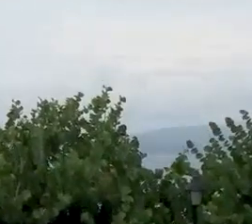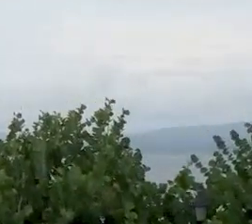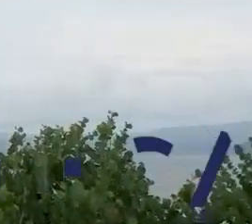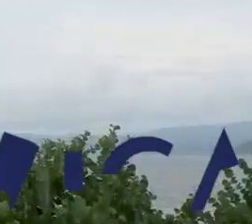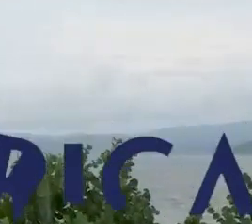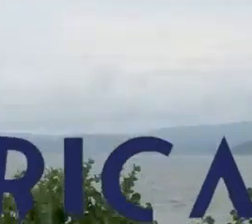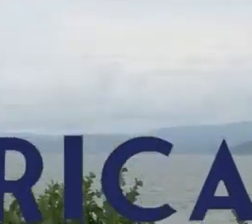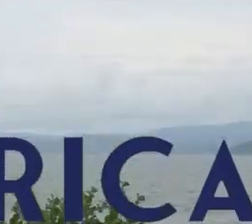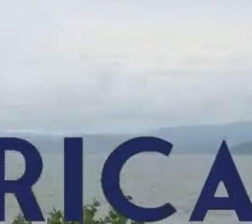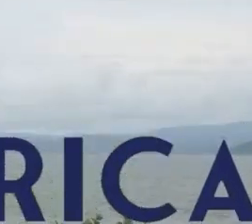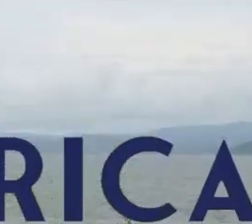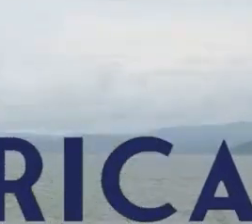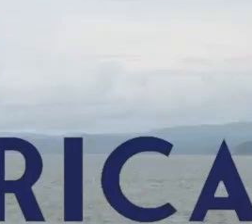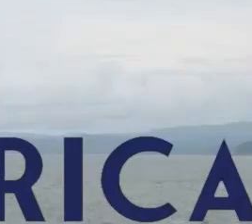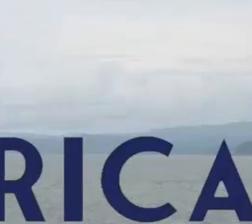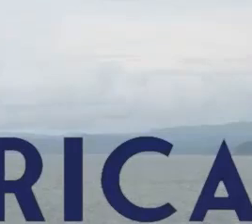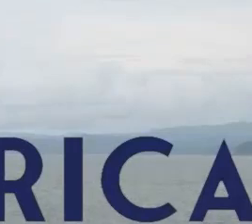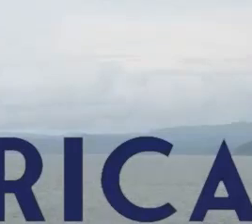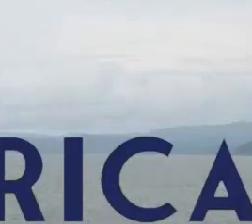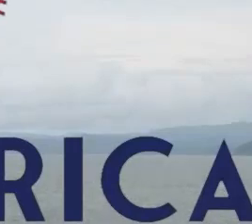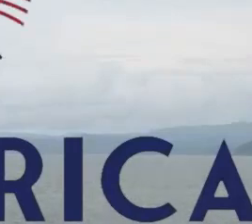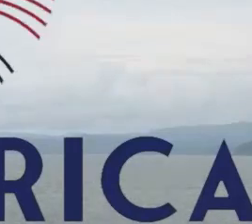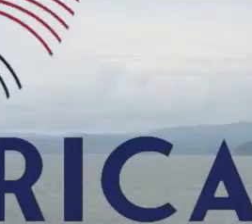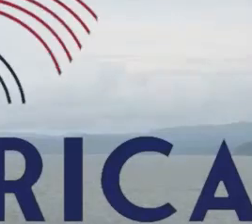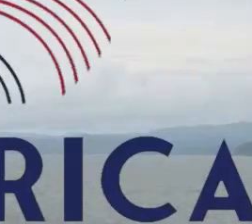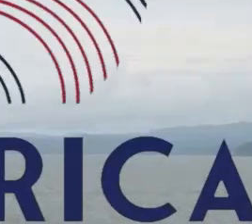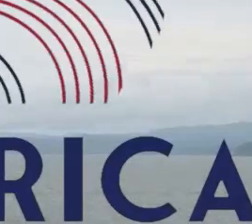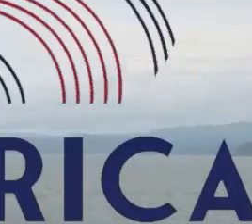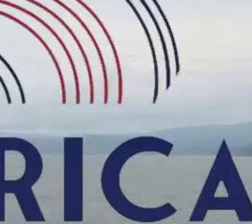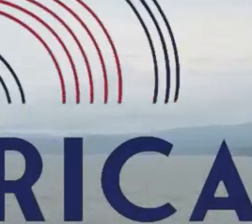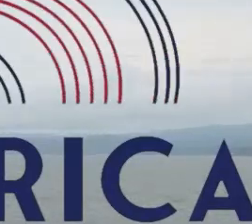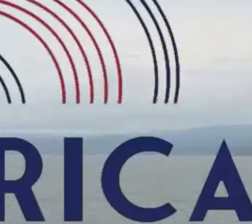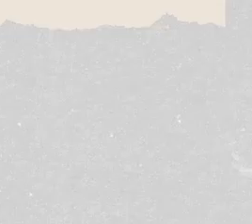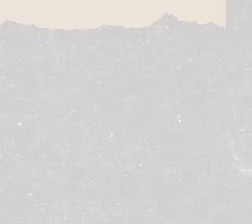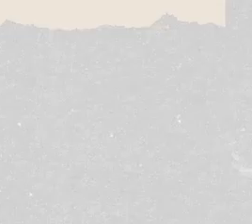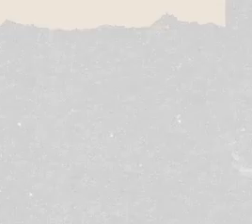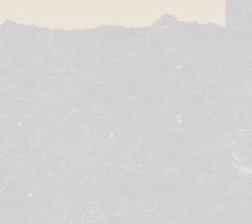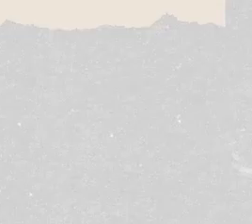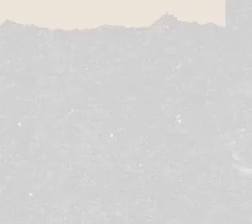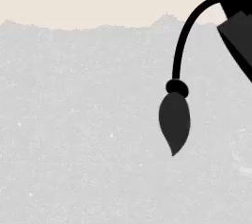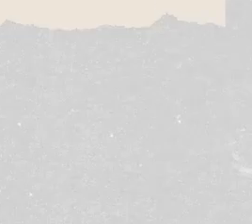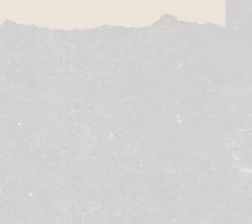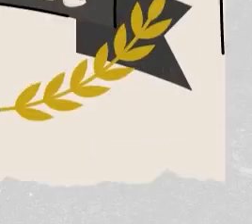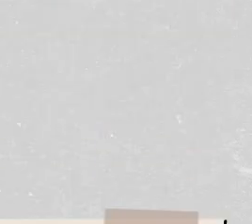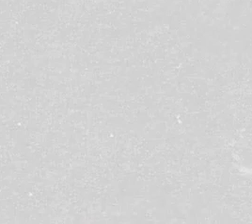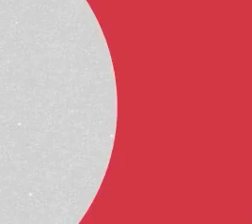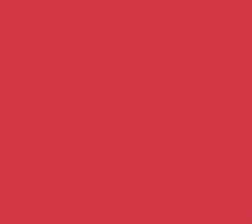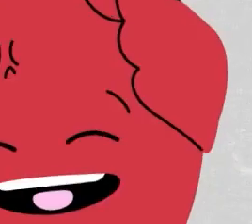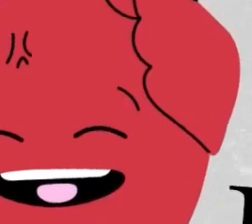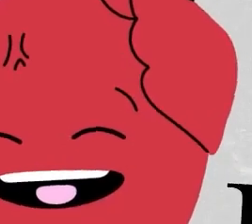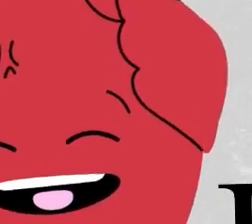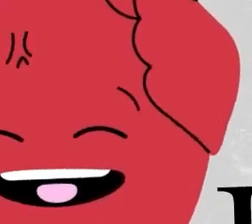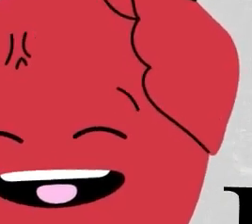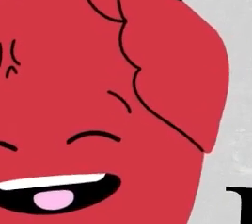Plan Nacional de Desarrollo e Inversión Pública 2023-2026. se graduaron el mismo año,